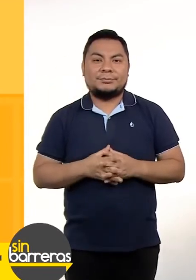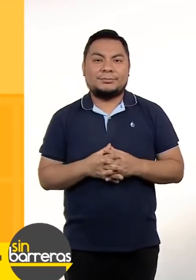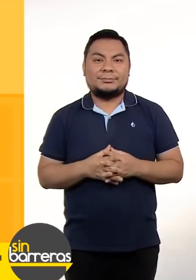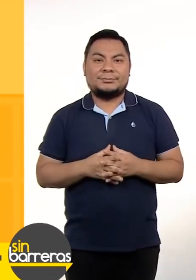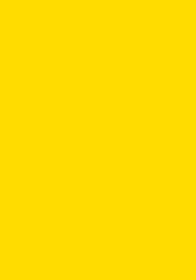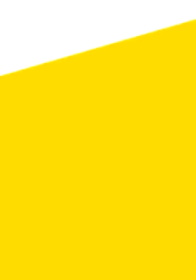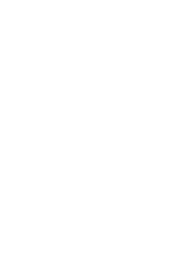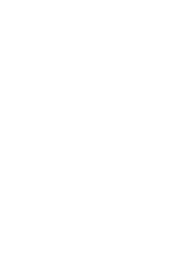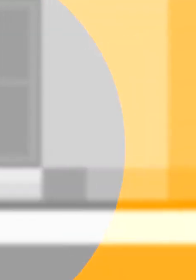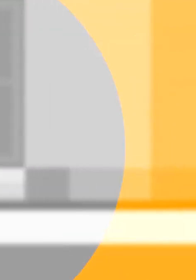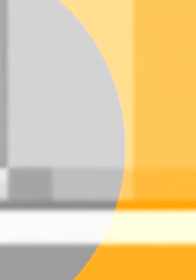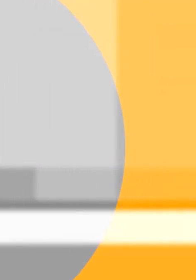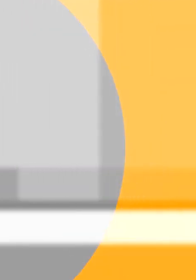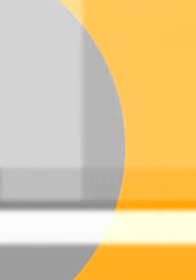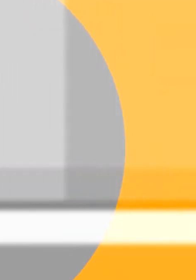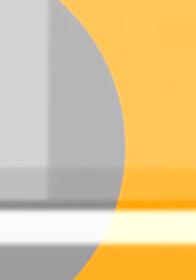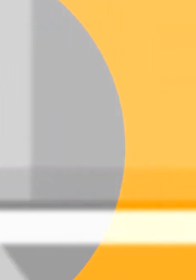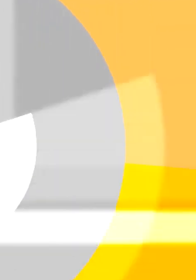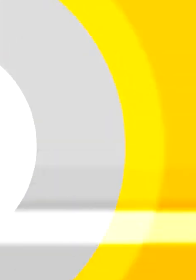campeones nacionales.